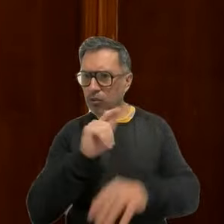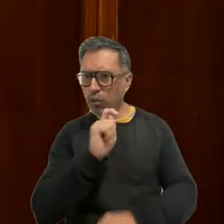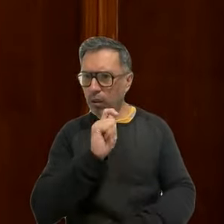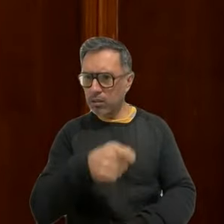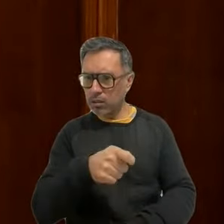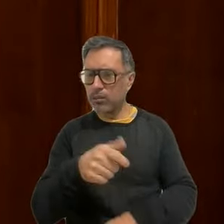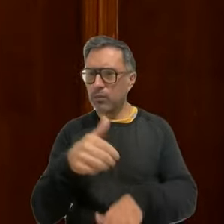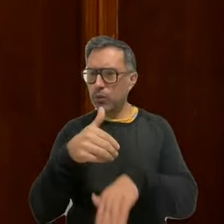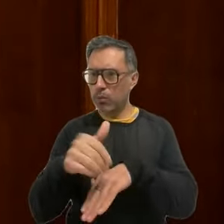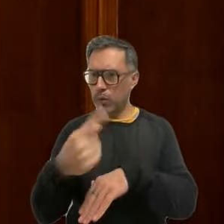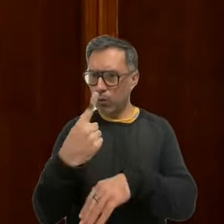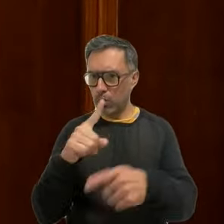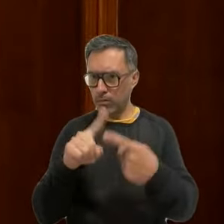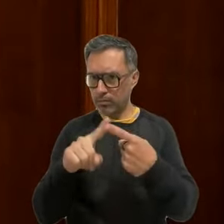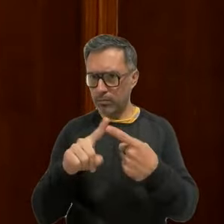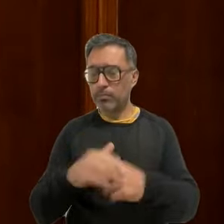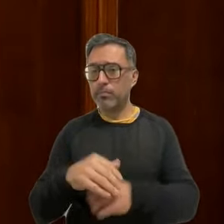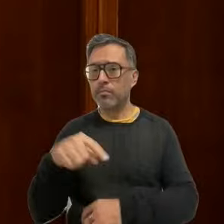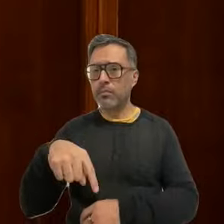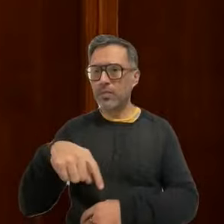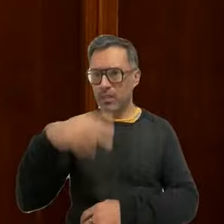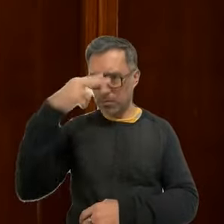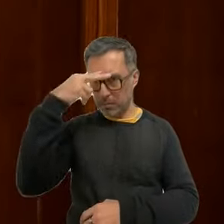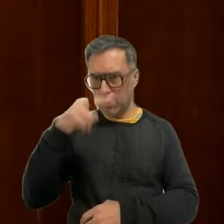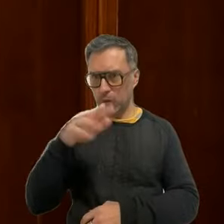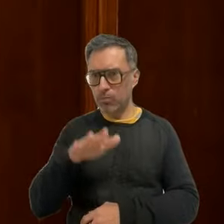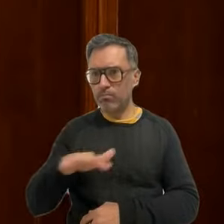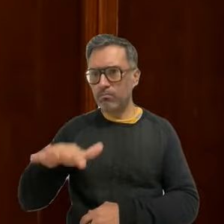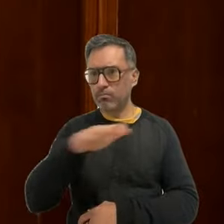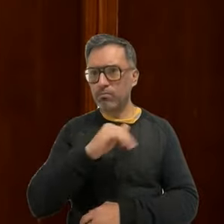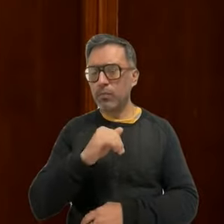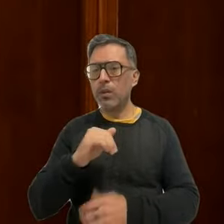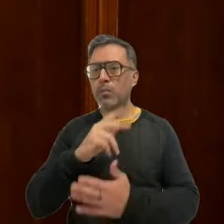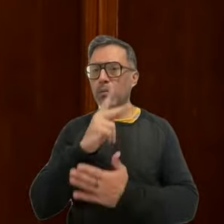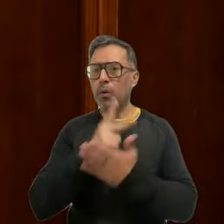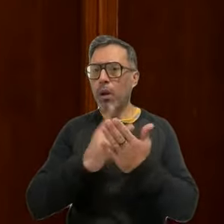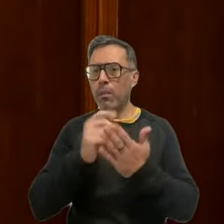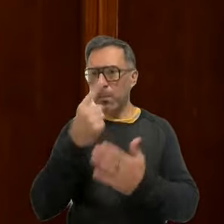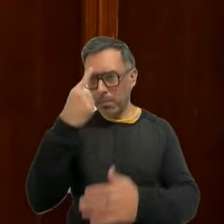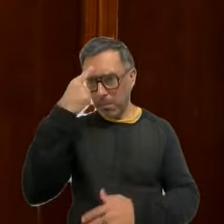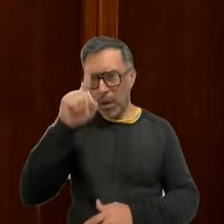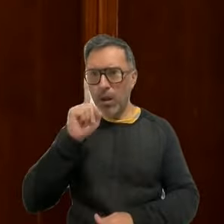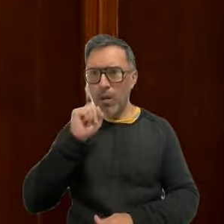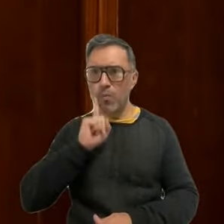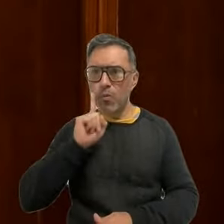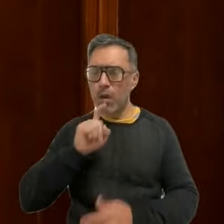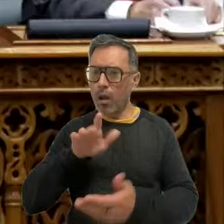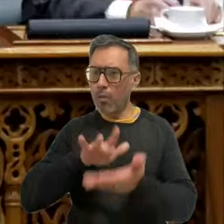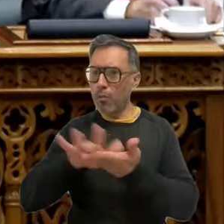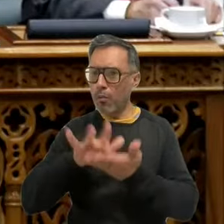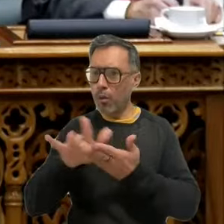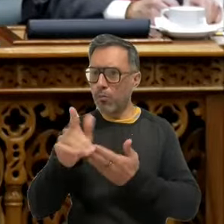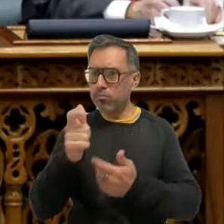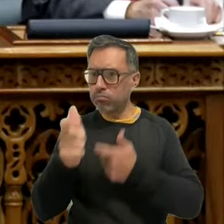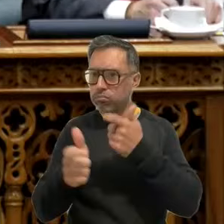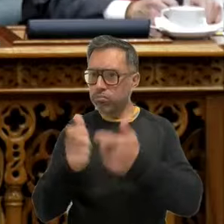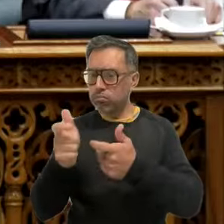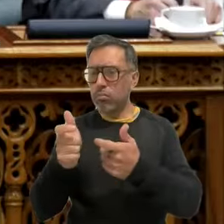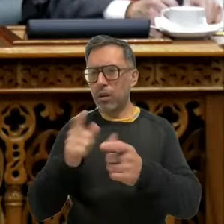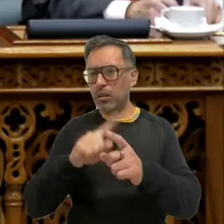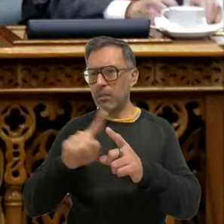uno en México los programas de apoyo a mujeres están diseñados para abordar diversas